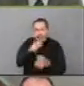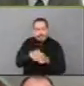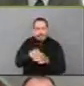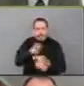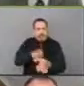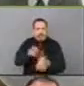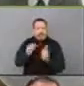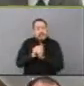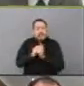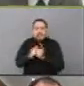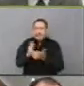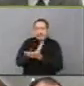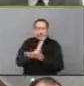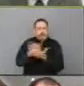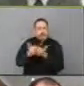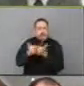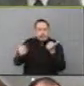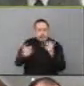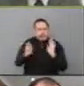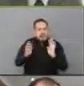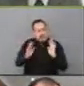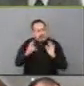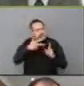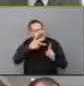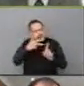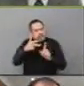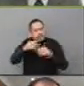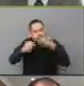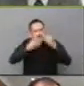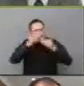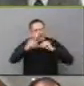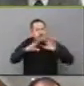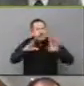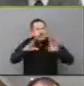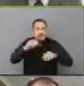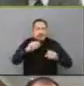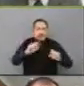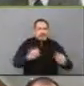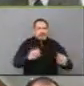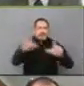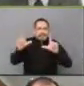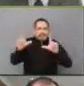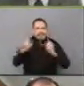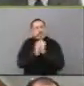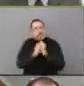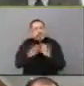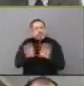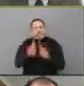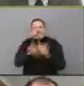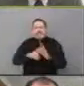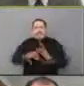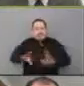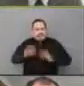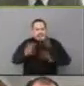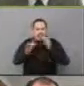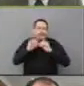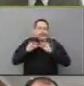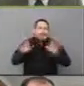con independencia de que la aparición se haya hecho en una plataforma con las características como la que